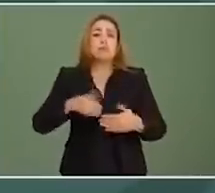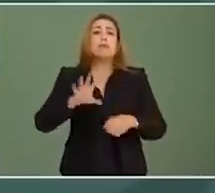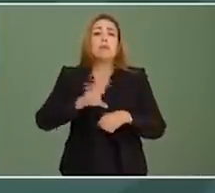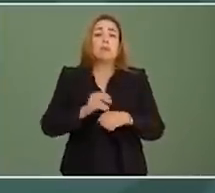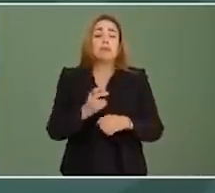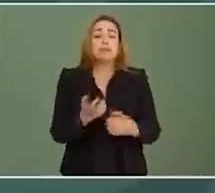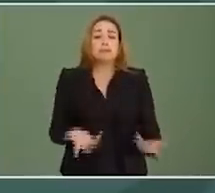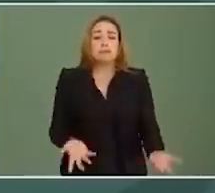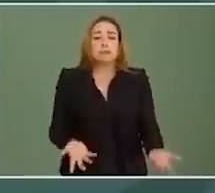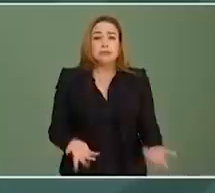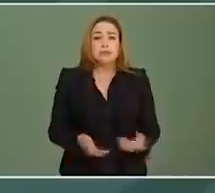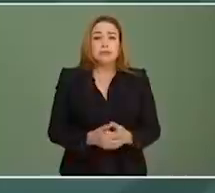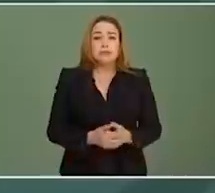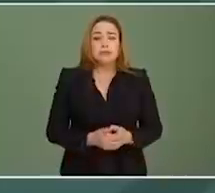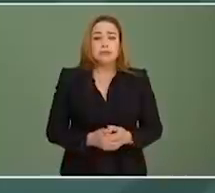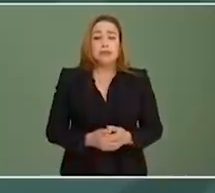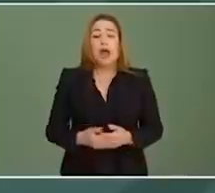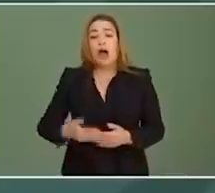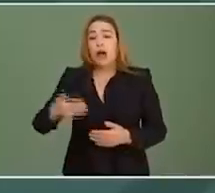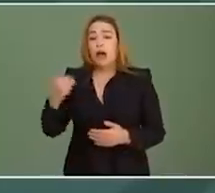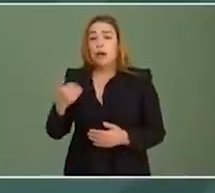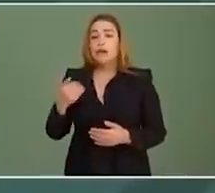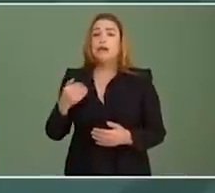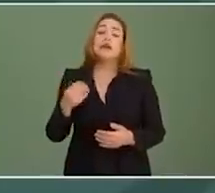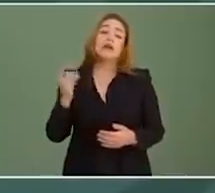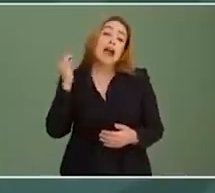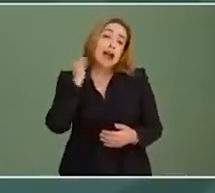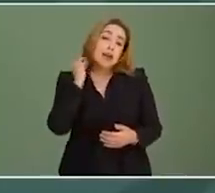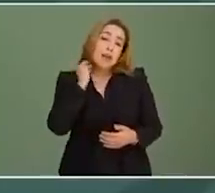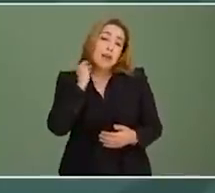eran abogados o son abogados